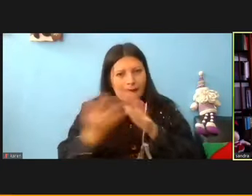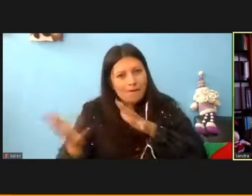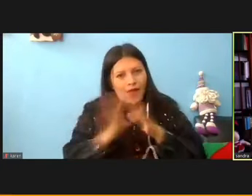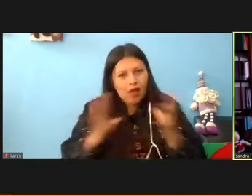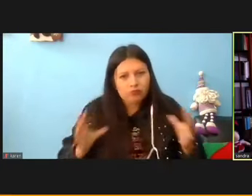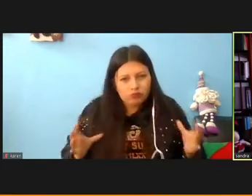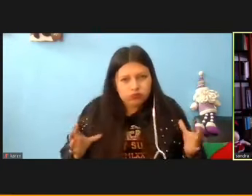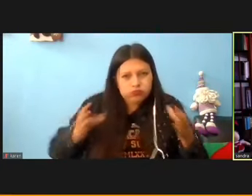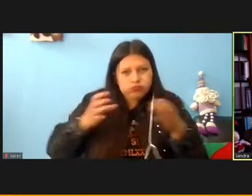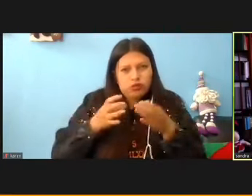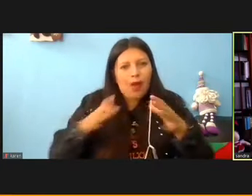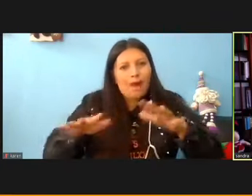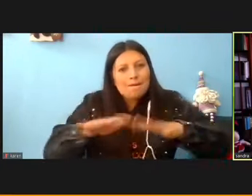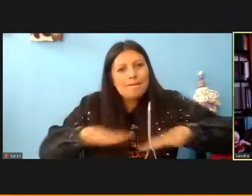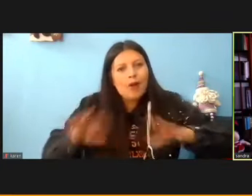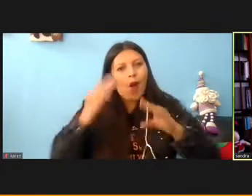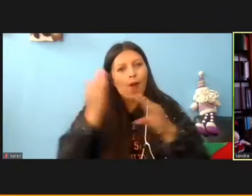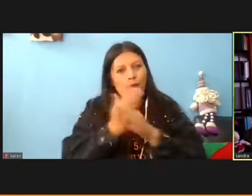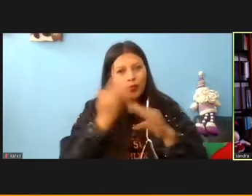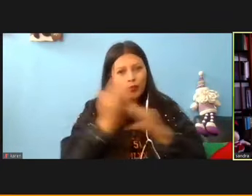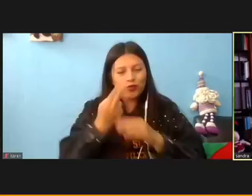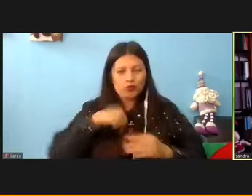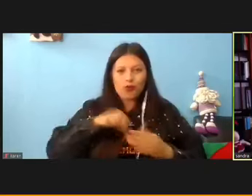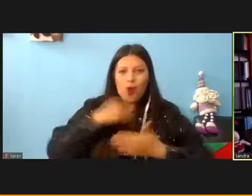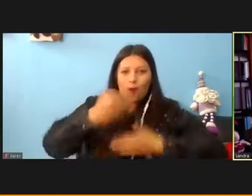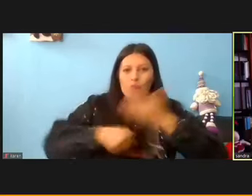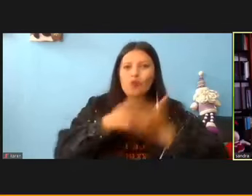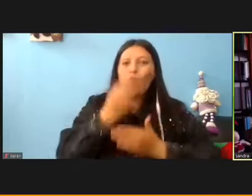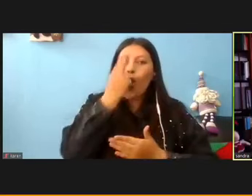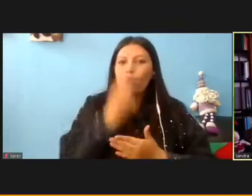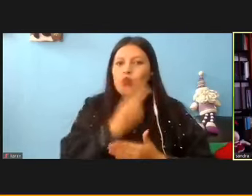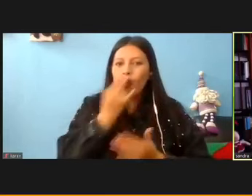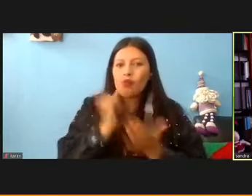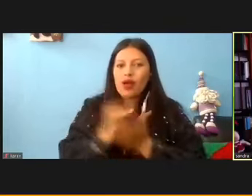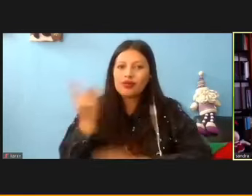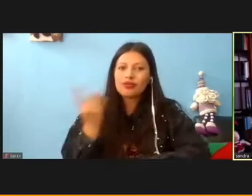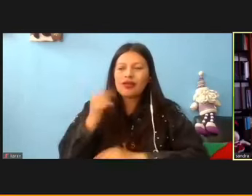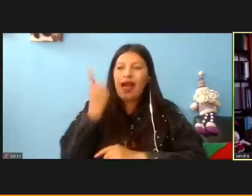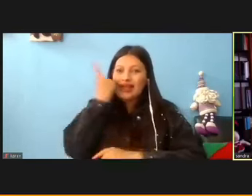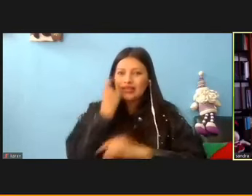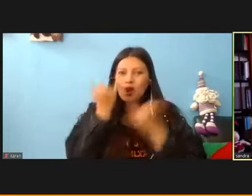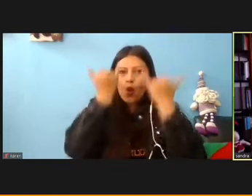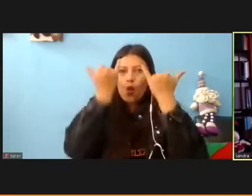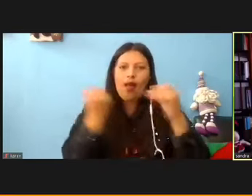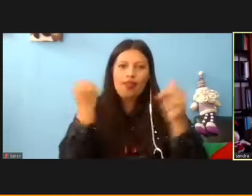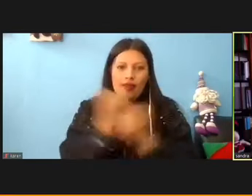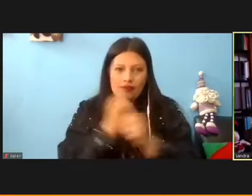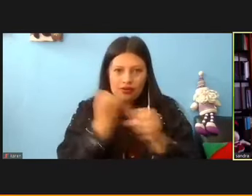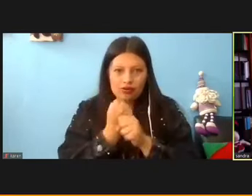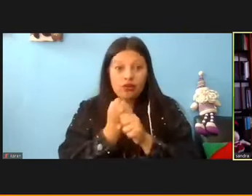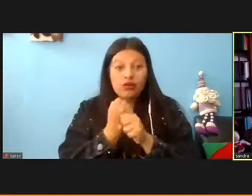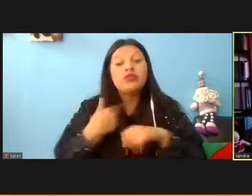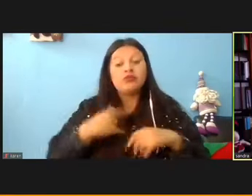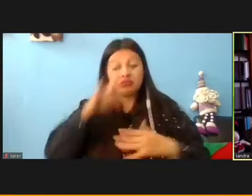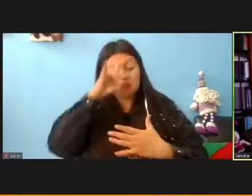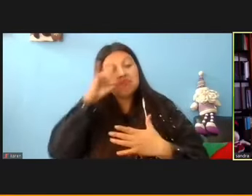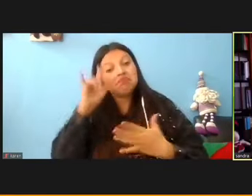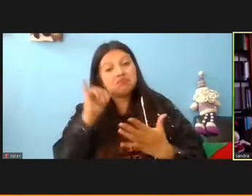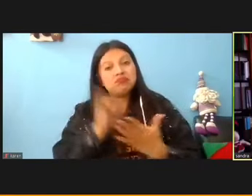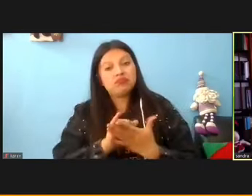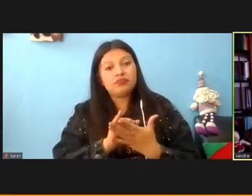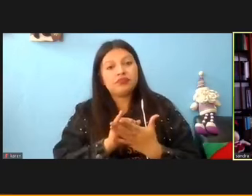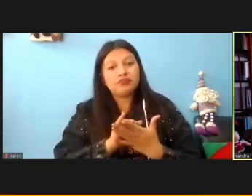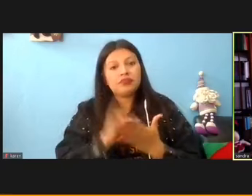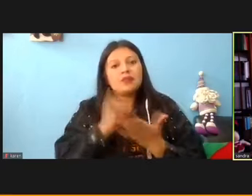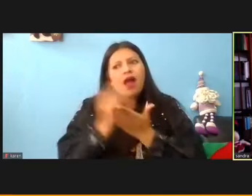reúne el campo de problemas en el que nos hemos venido comprometiendo en este día y medio de trabajo y que creo que sería lo